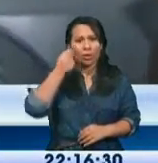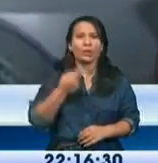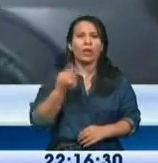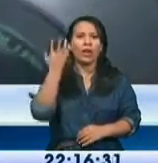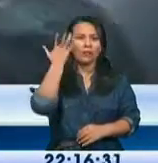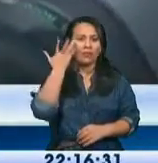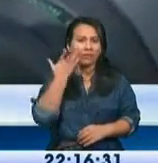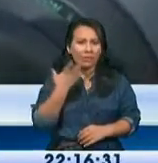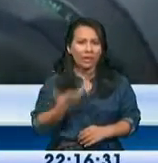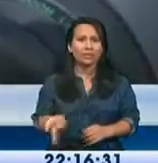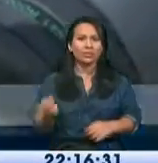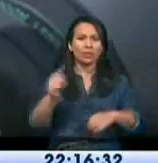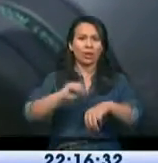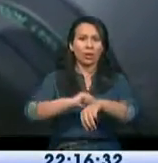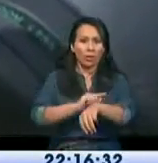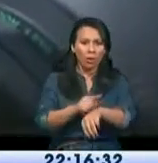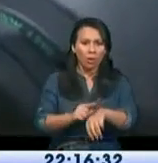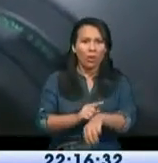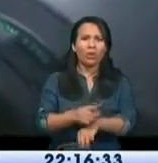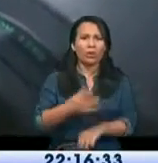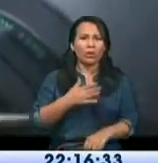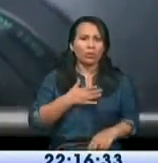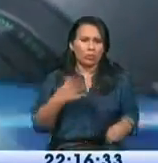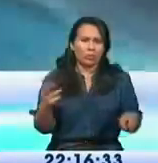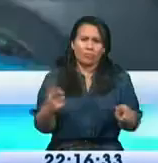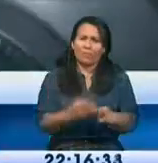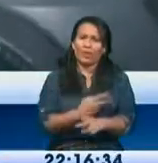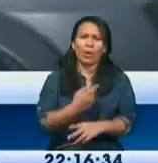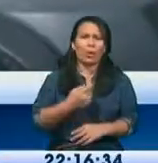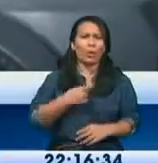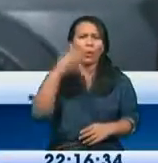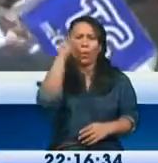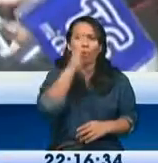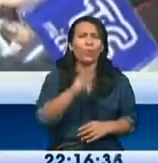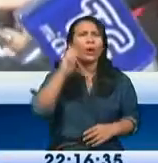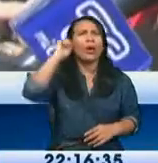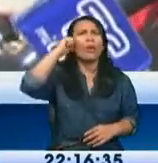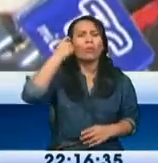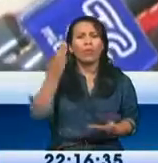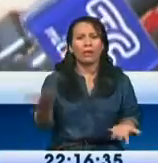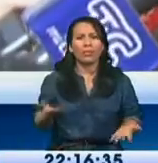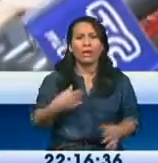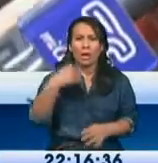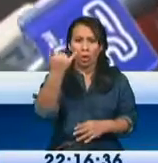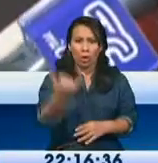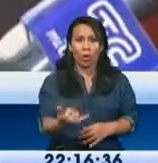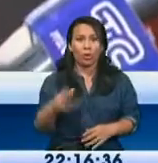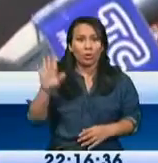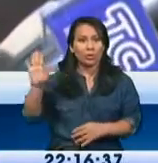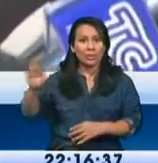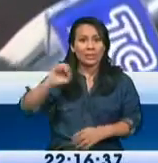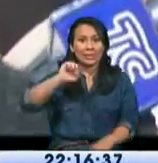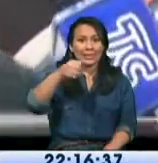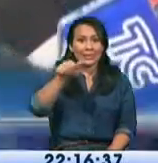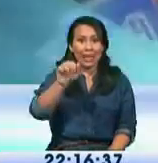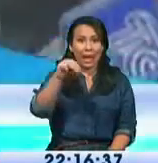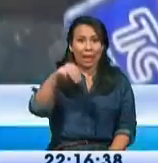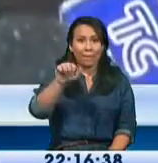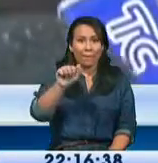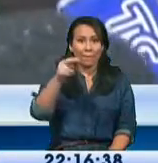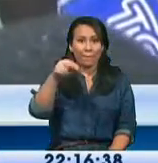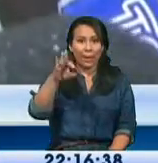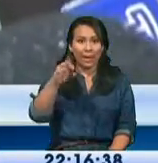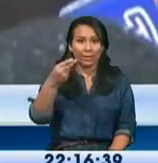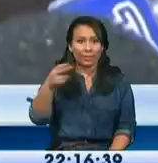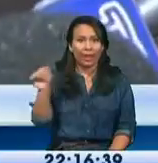horas, cuando en general en esos momentos, en tus peores momentos, no te fijas en nada. Hoy Samantha ha descrito